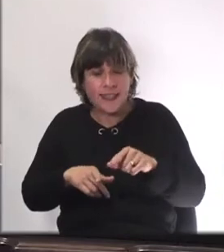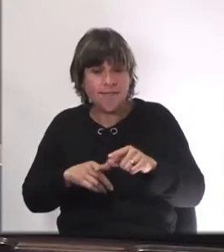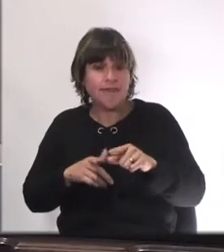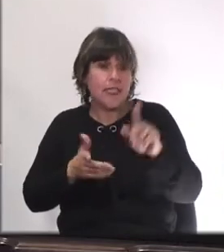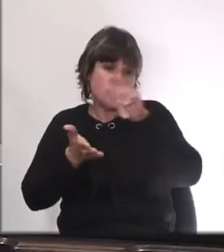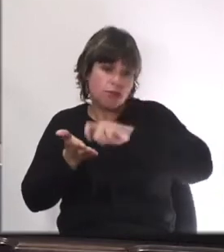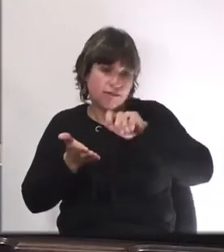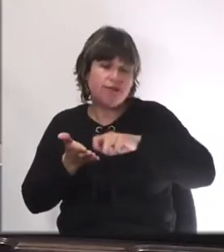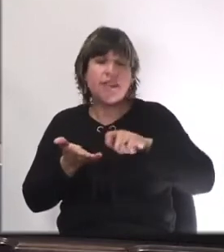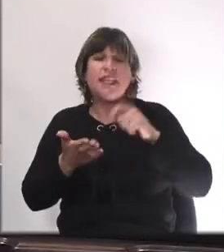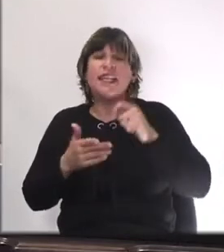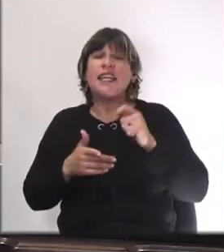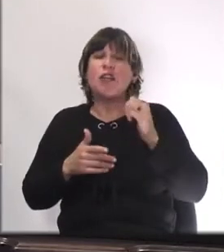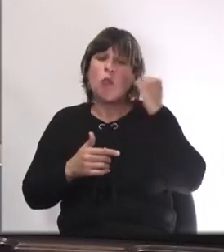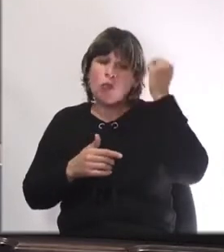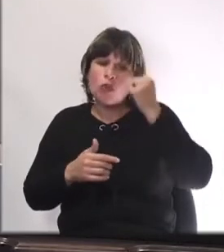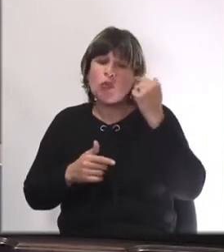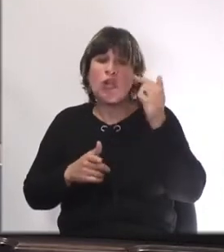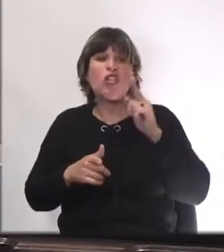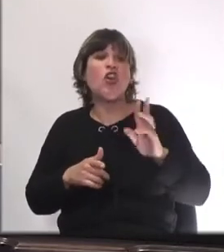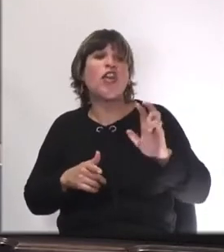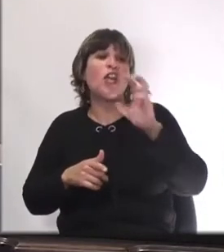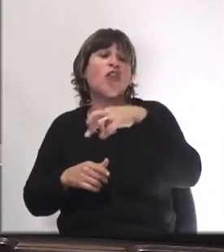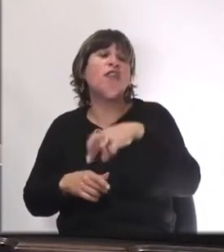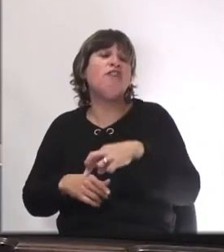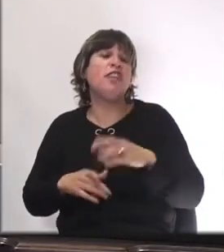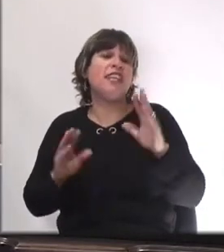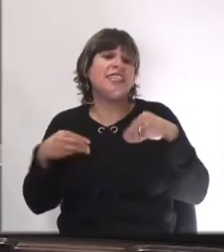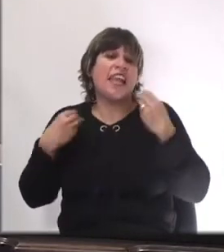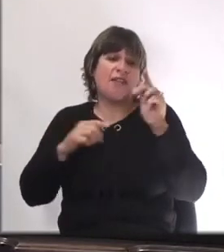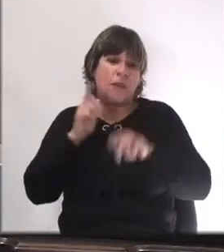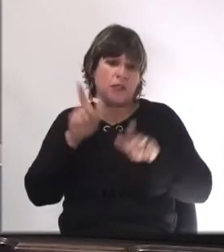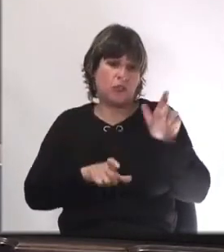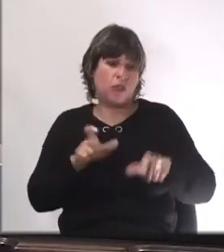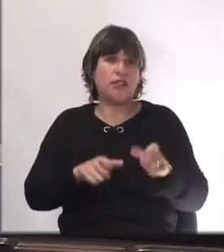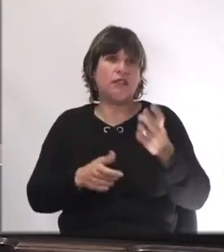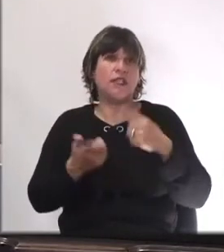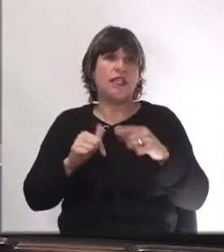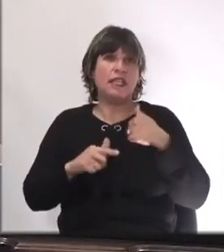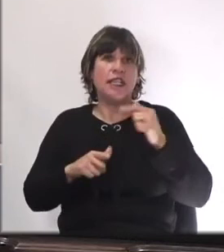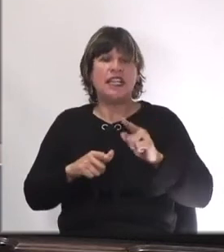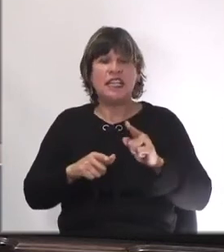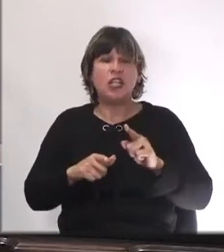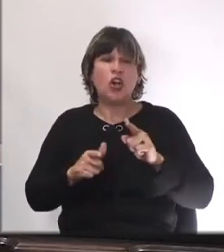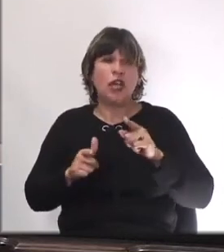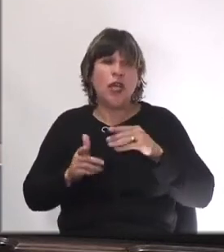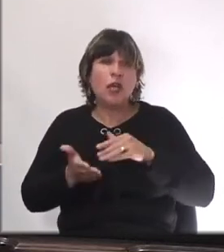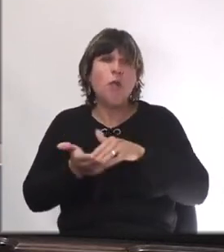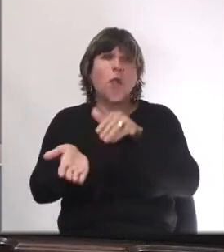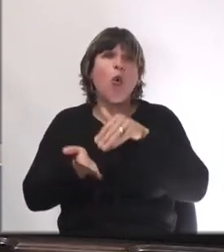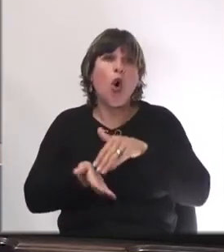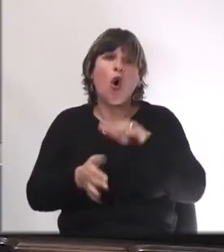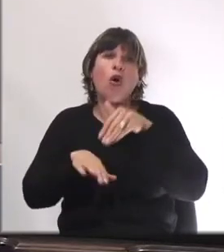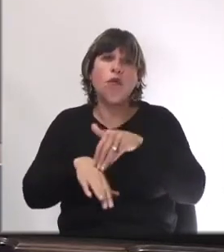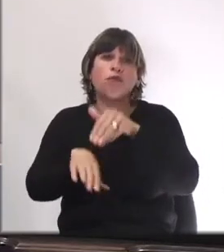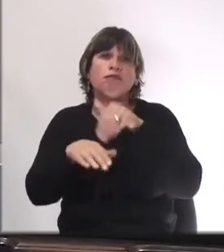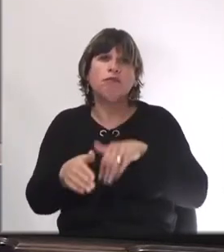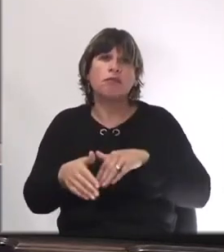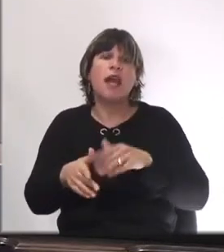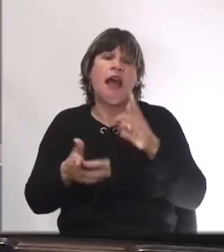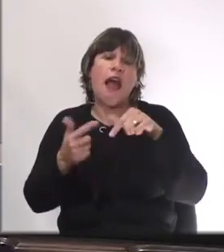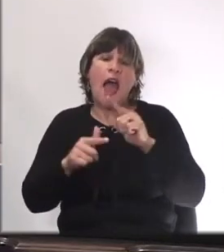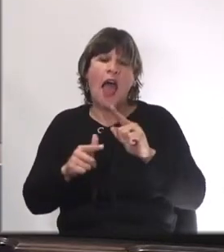el mito de que los delfines salvan gente. Y los que fueron empujados al fondo del mar no tienen voz, no son